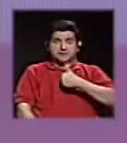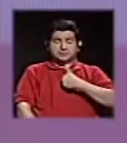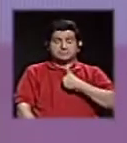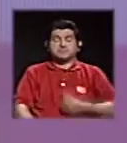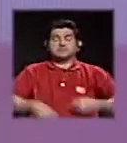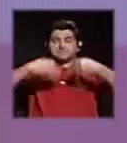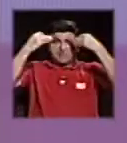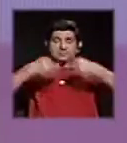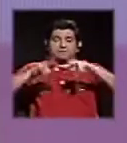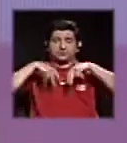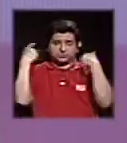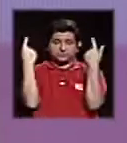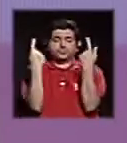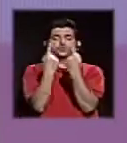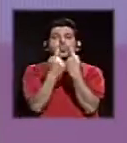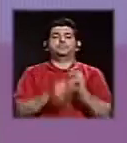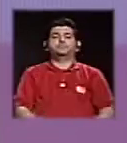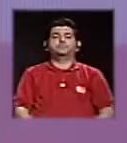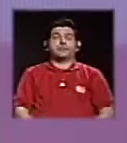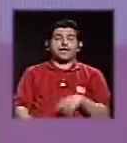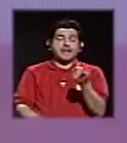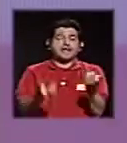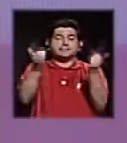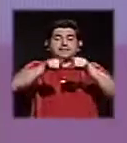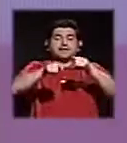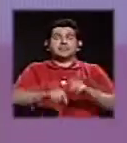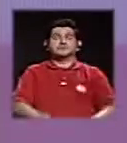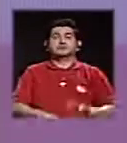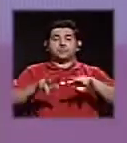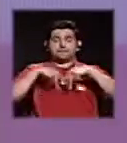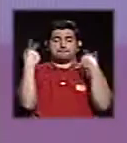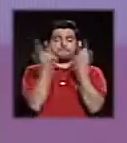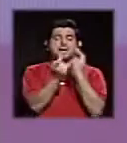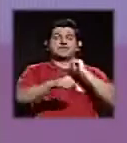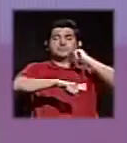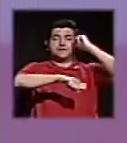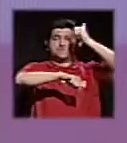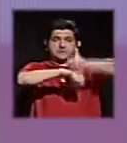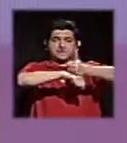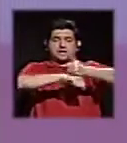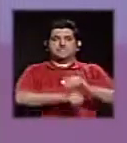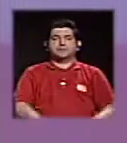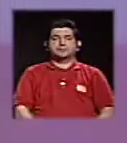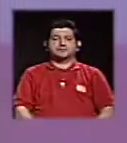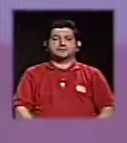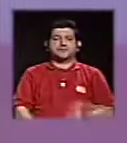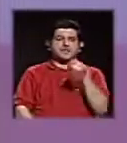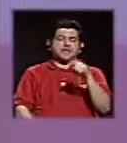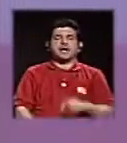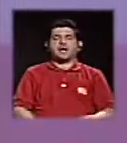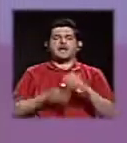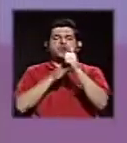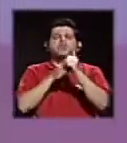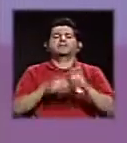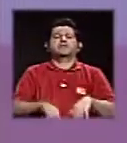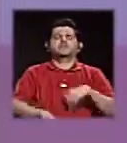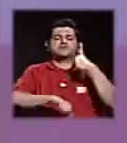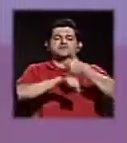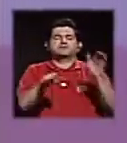partidaria verdad que el partido de establezca como va a señalar los encabezamientos